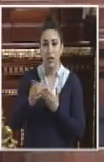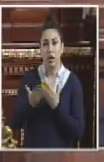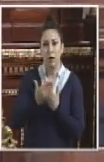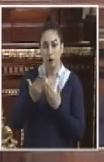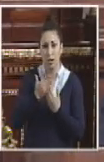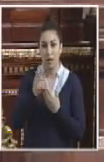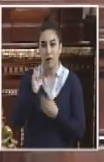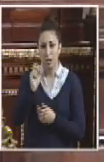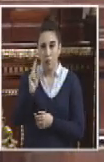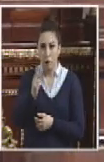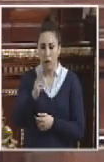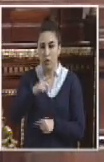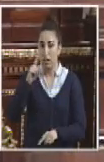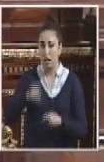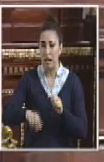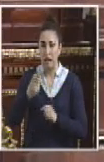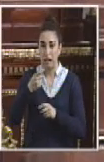rabia,